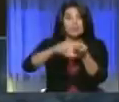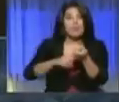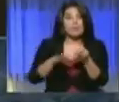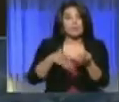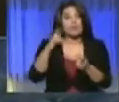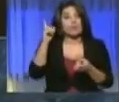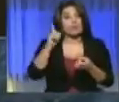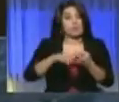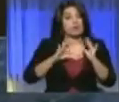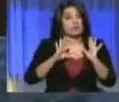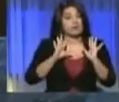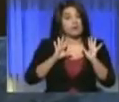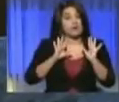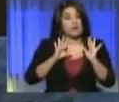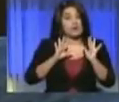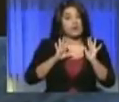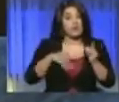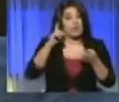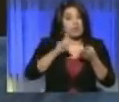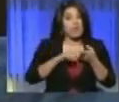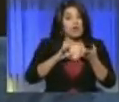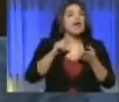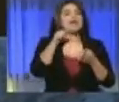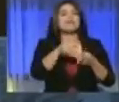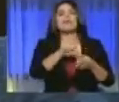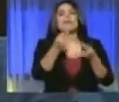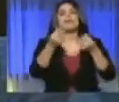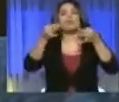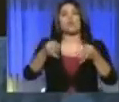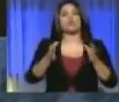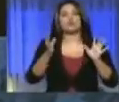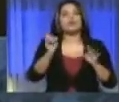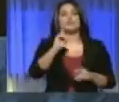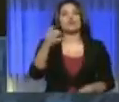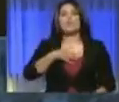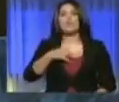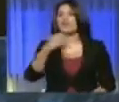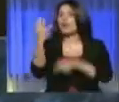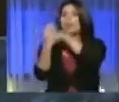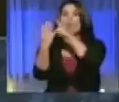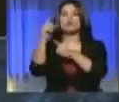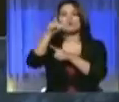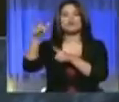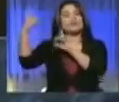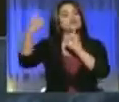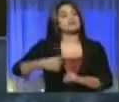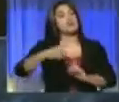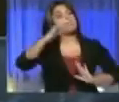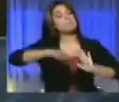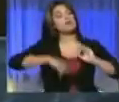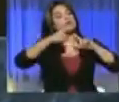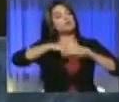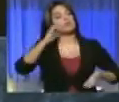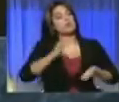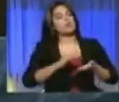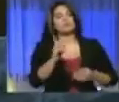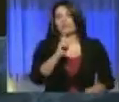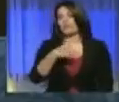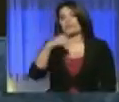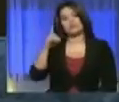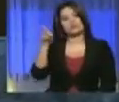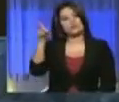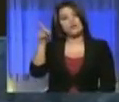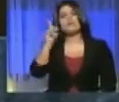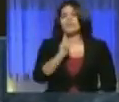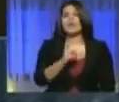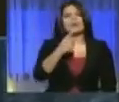su precio justo. Y no lo debe estar determinando cuatro commodities y cuatro especuladores del mundo. No, un nuevo modelo y